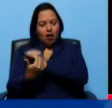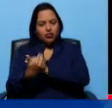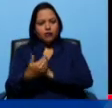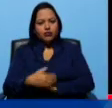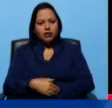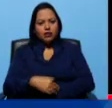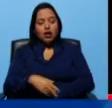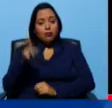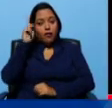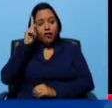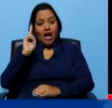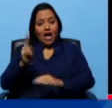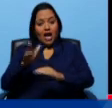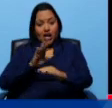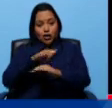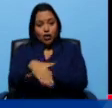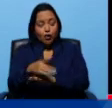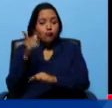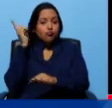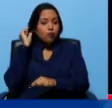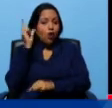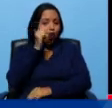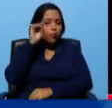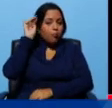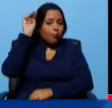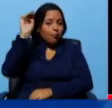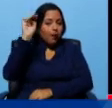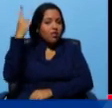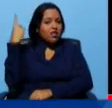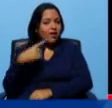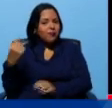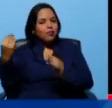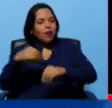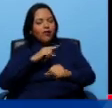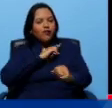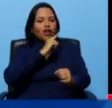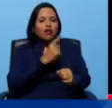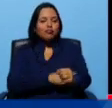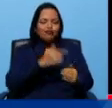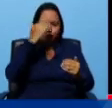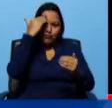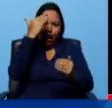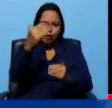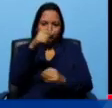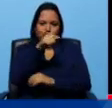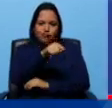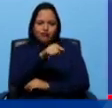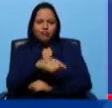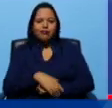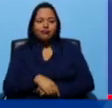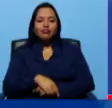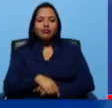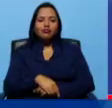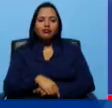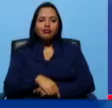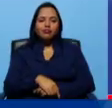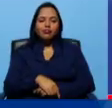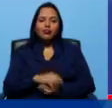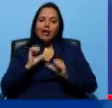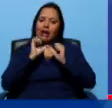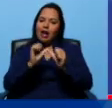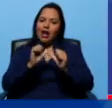Héctor, profesores, profesoras, seguir fortaleciendo, bueno, mi saludo allá, seguir